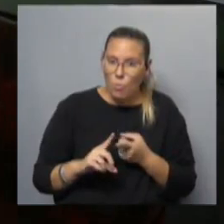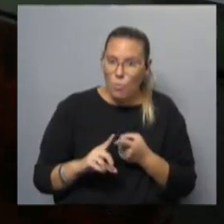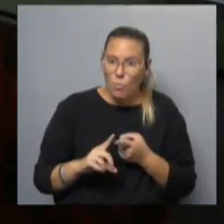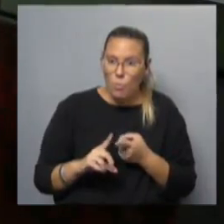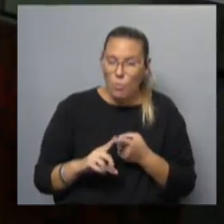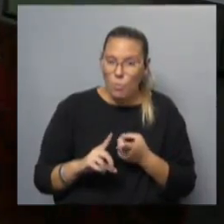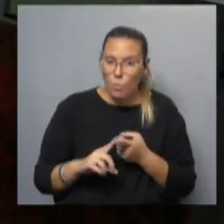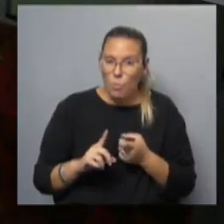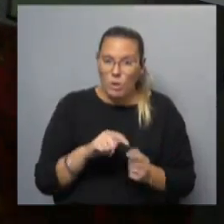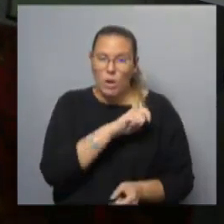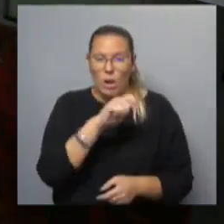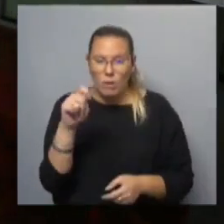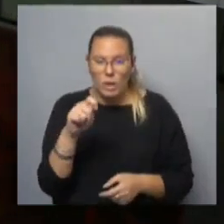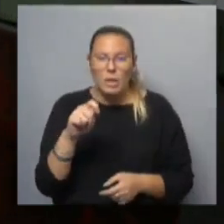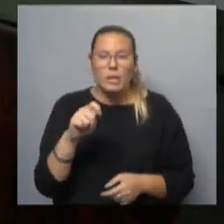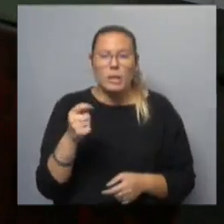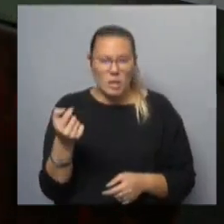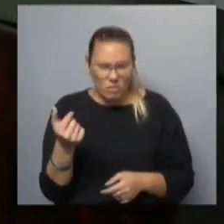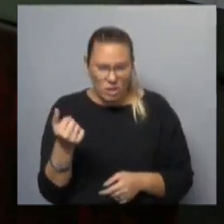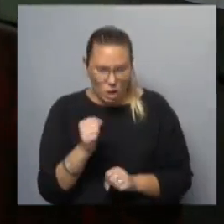entre La Valleja y Rivera